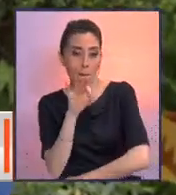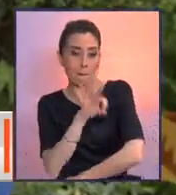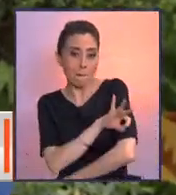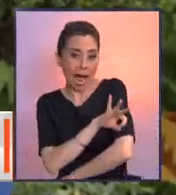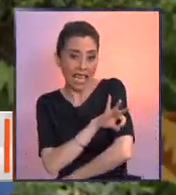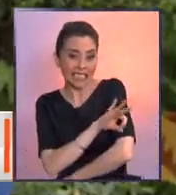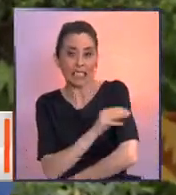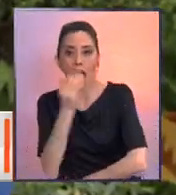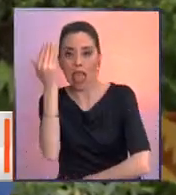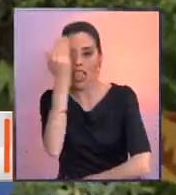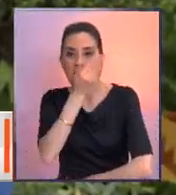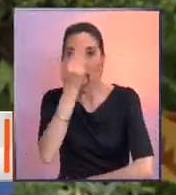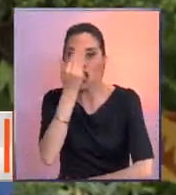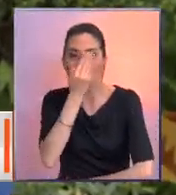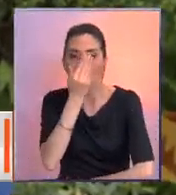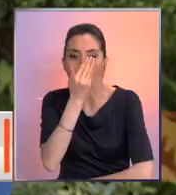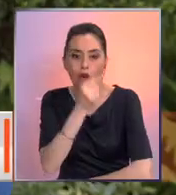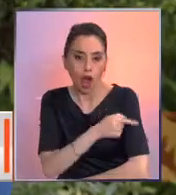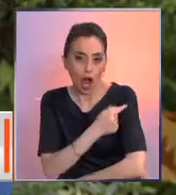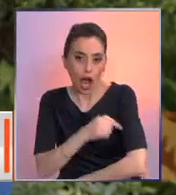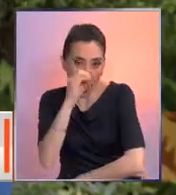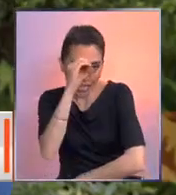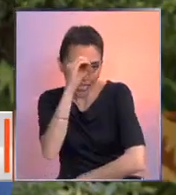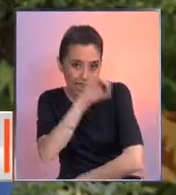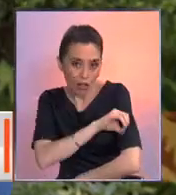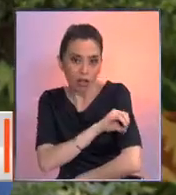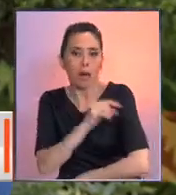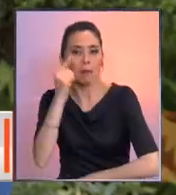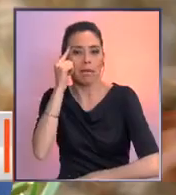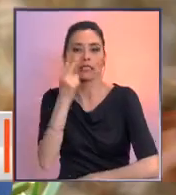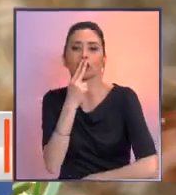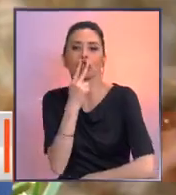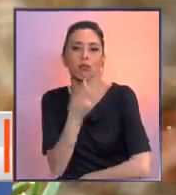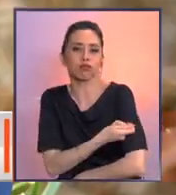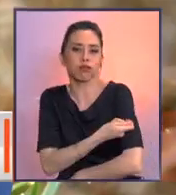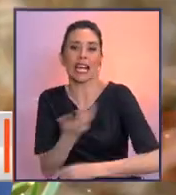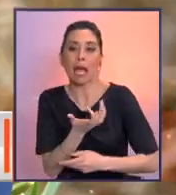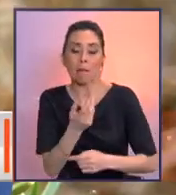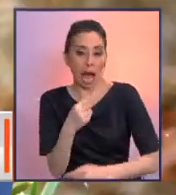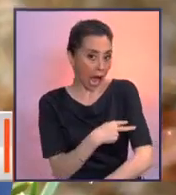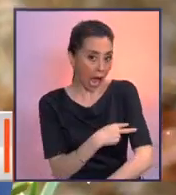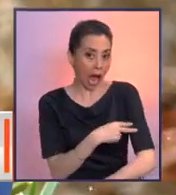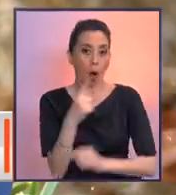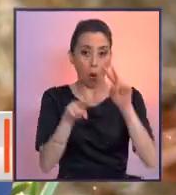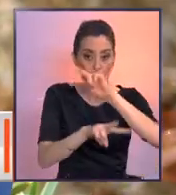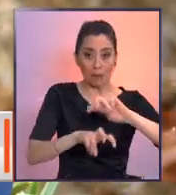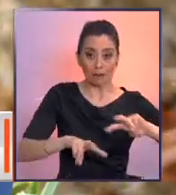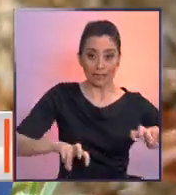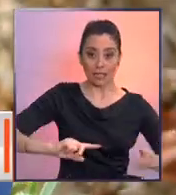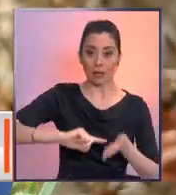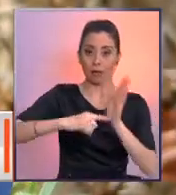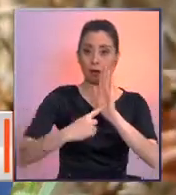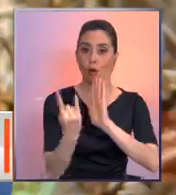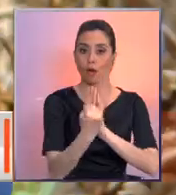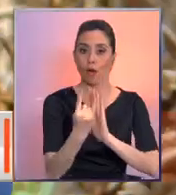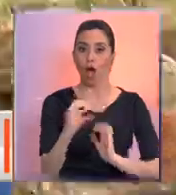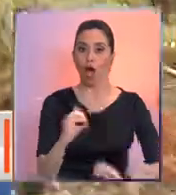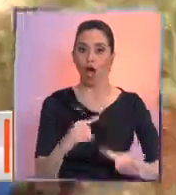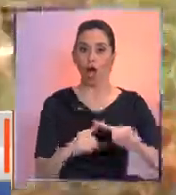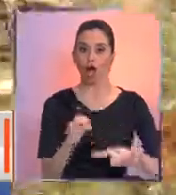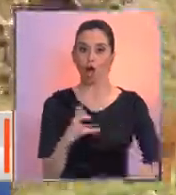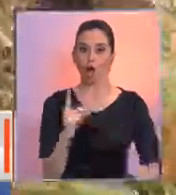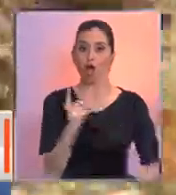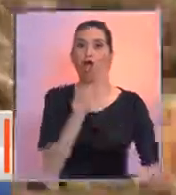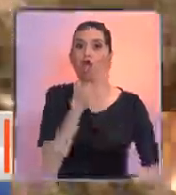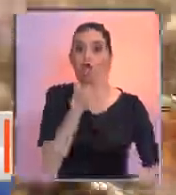color negro, que redonda, que parece como una quemadura de cigarro. En un estudio publicado por la Universidad de Oxford en conjunto